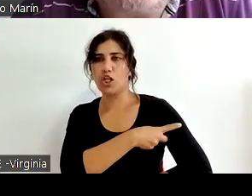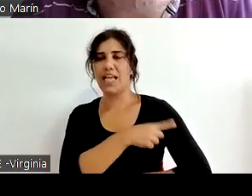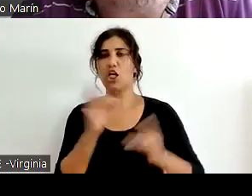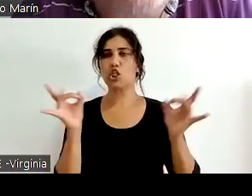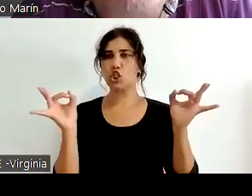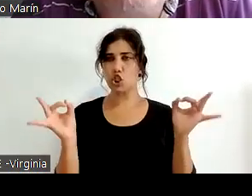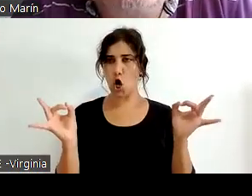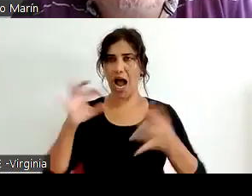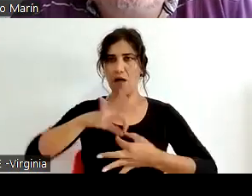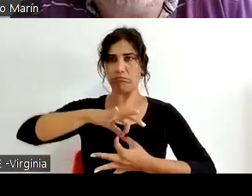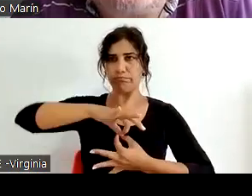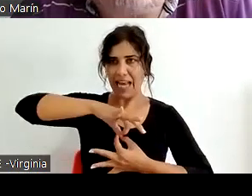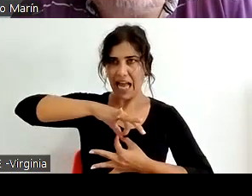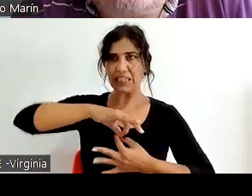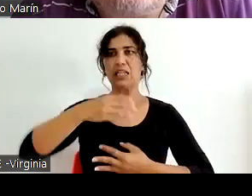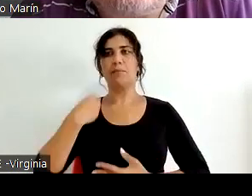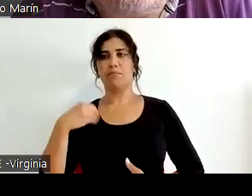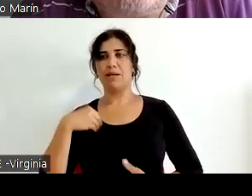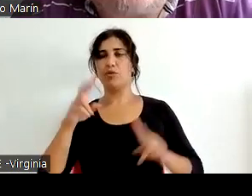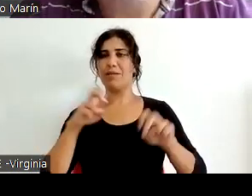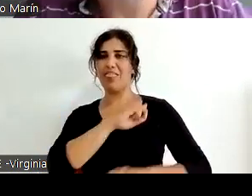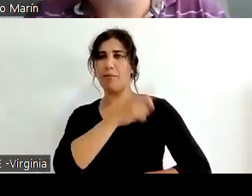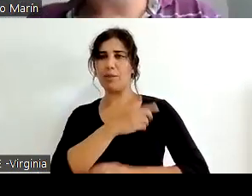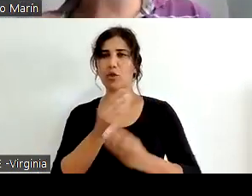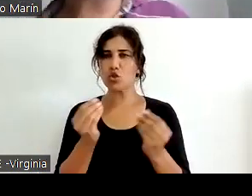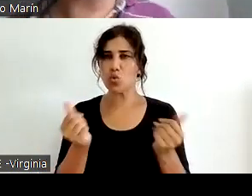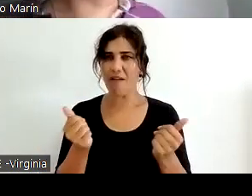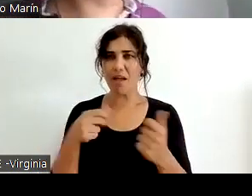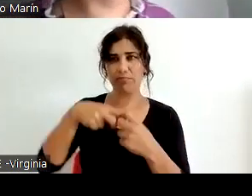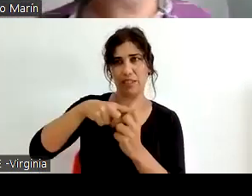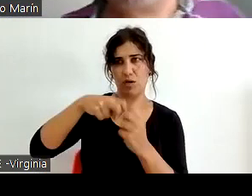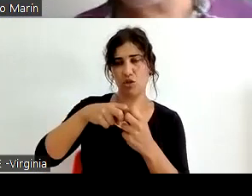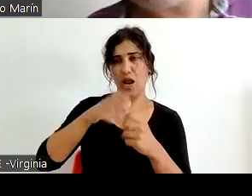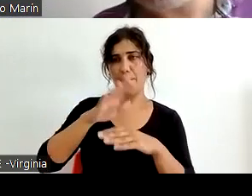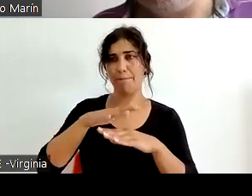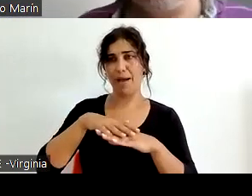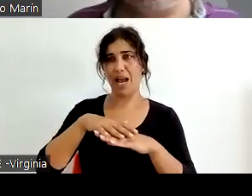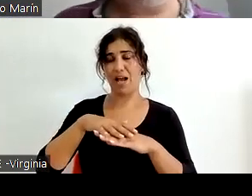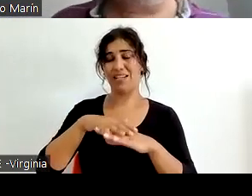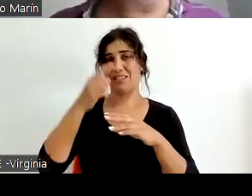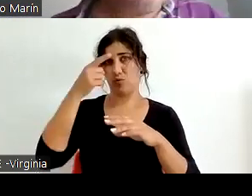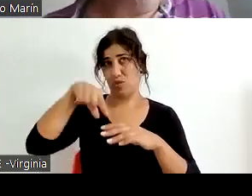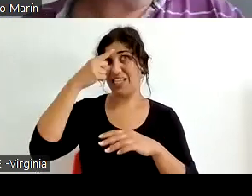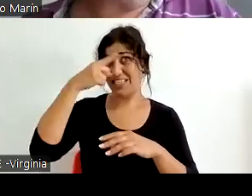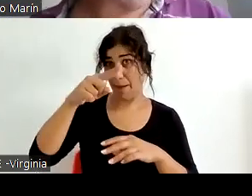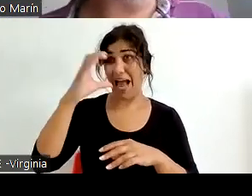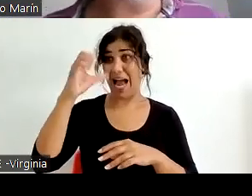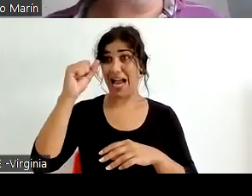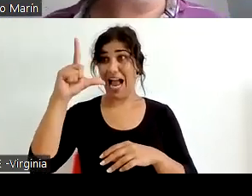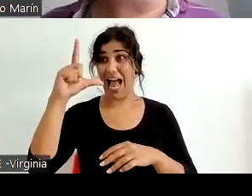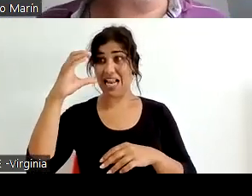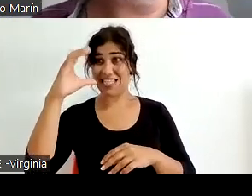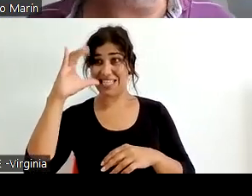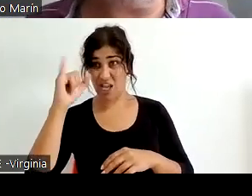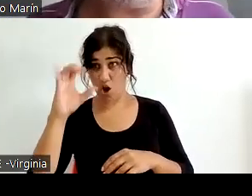microgimnasia, estiramientos suaves que ayudan a nivel articular. Pensad que el depósito de calcio, eso también lo habíamos comentado en